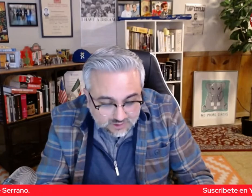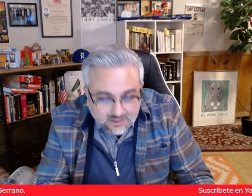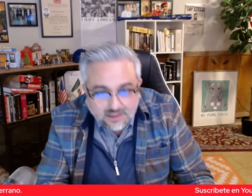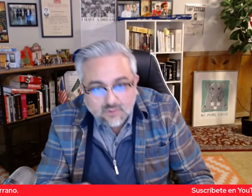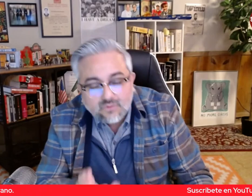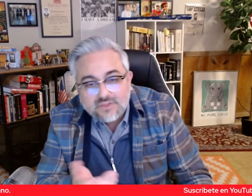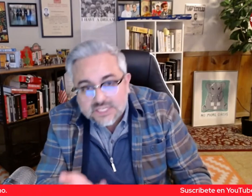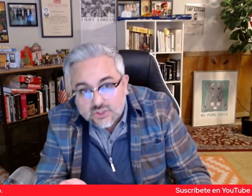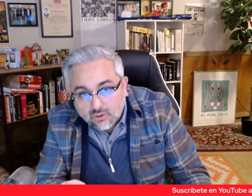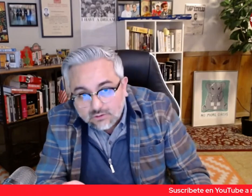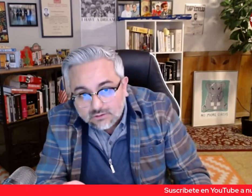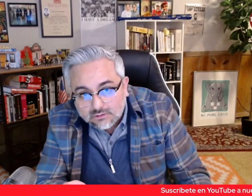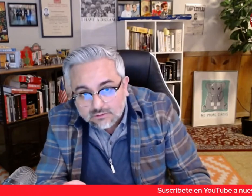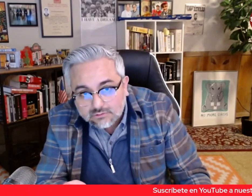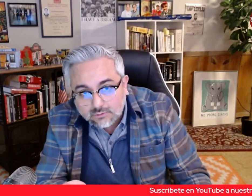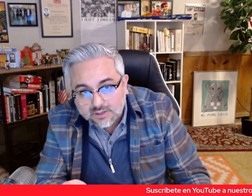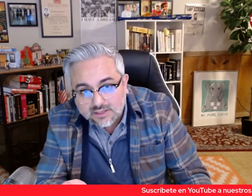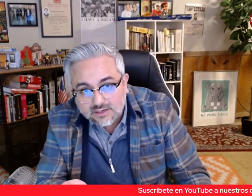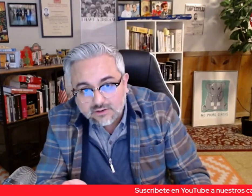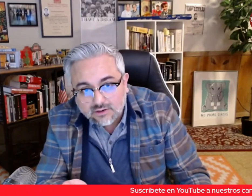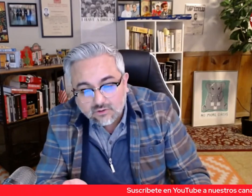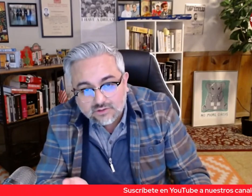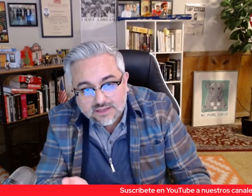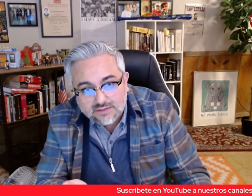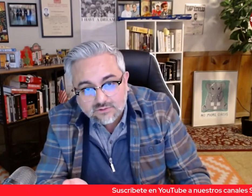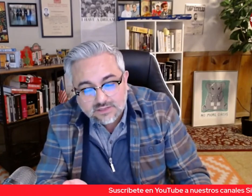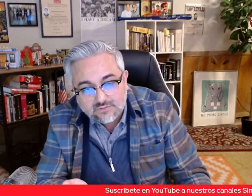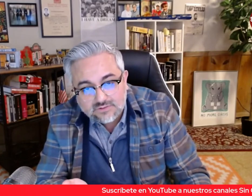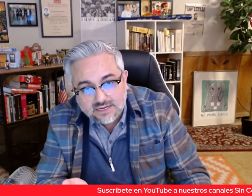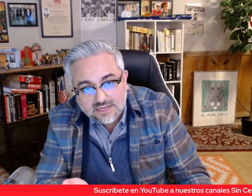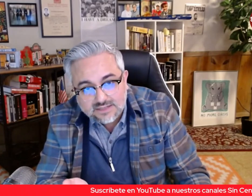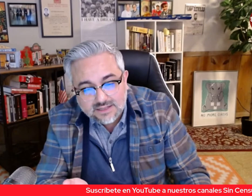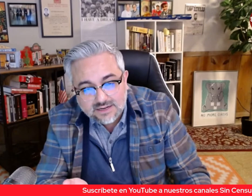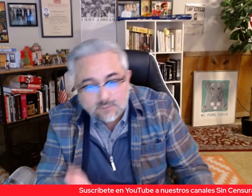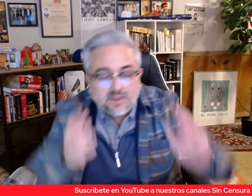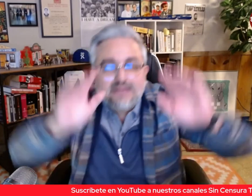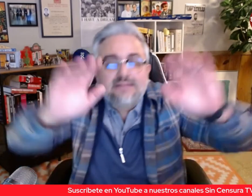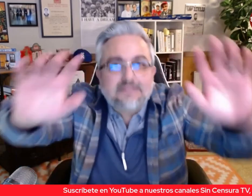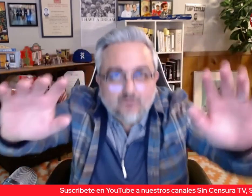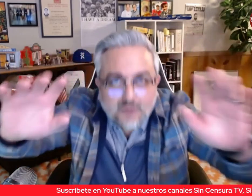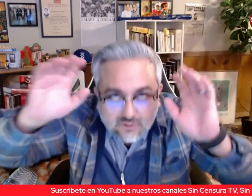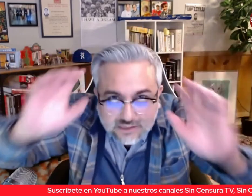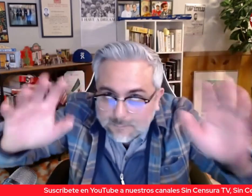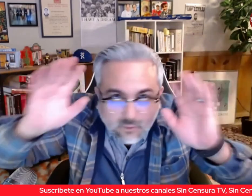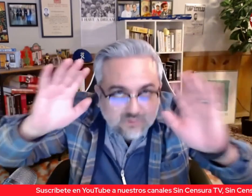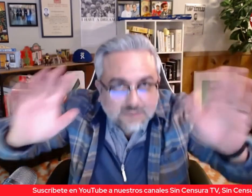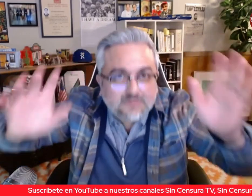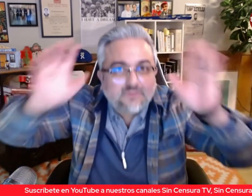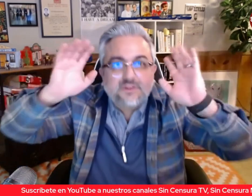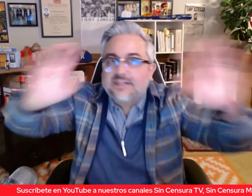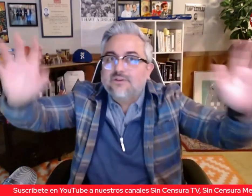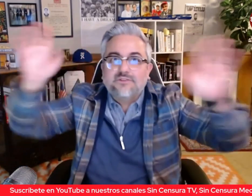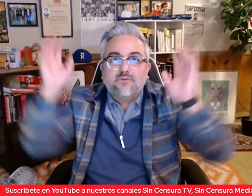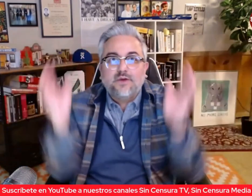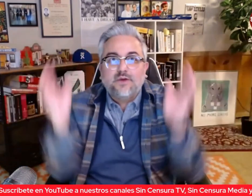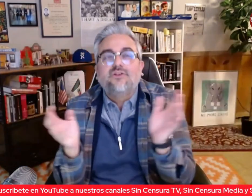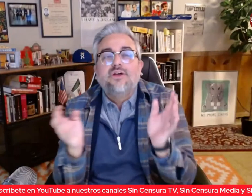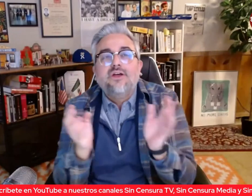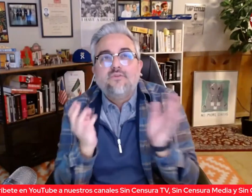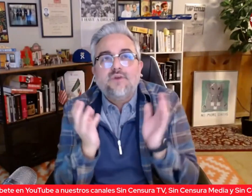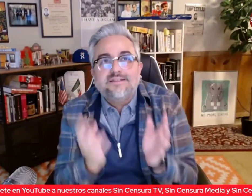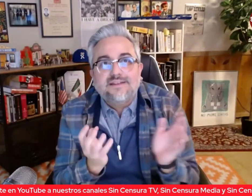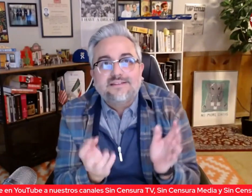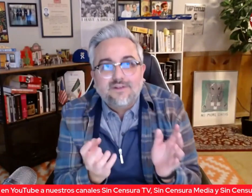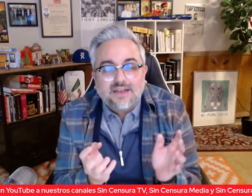hubo algún dicho sobre los hallazgos de la Fiscalía General de la República. Insisto, no, tampoco estamos defendiendo a